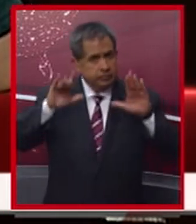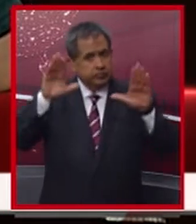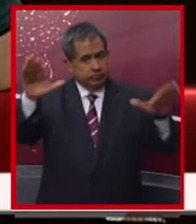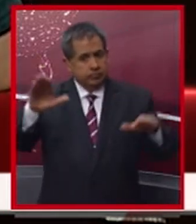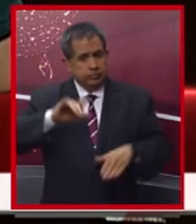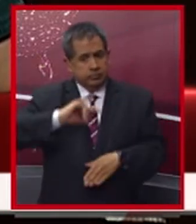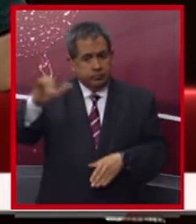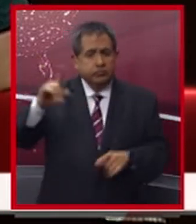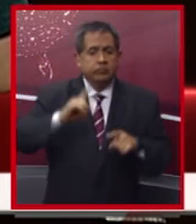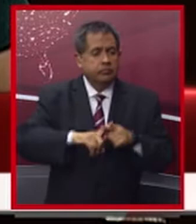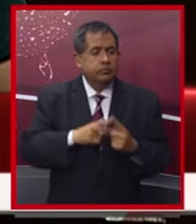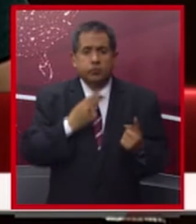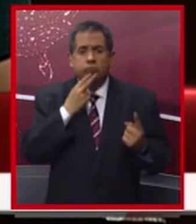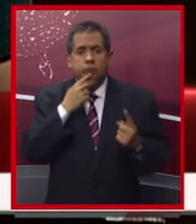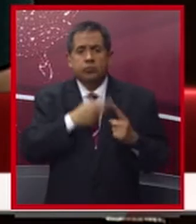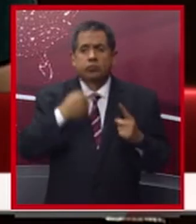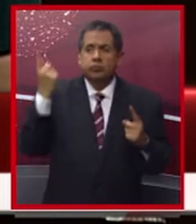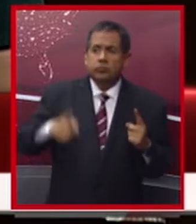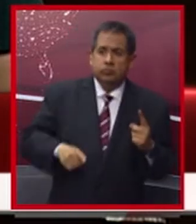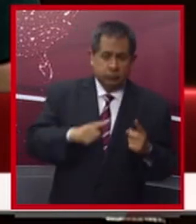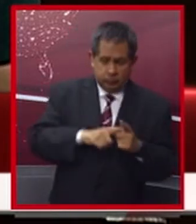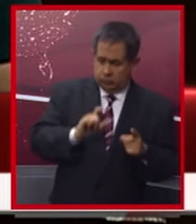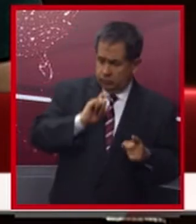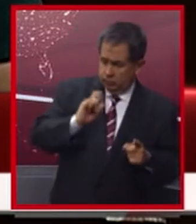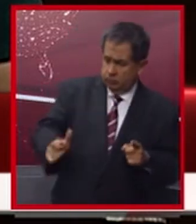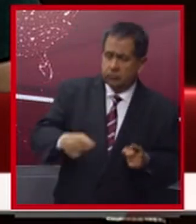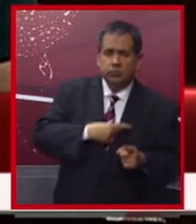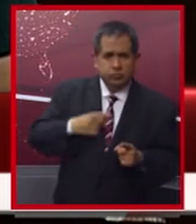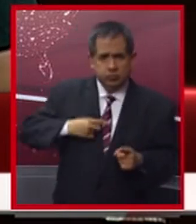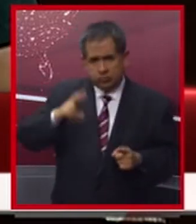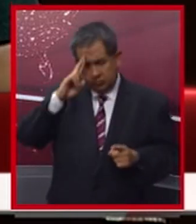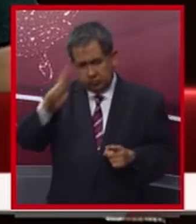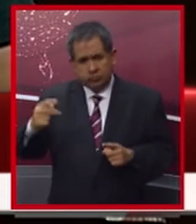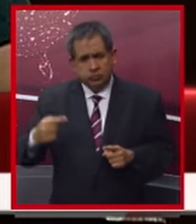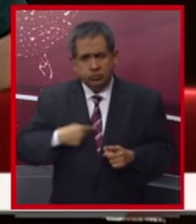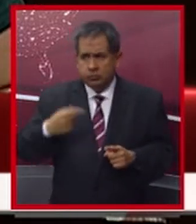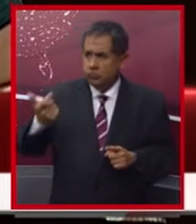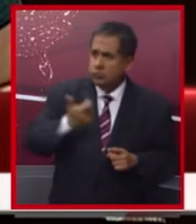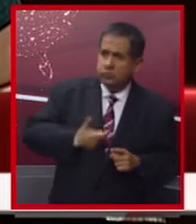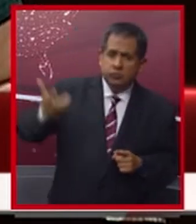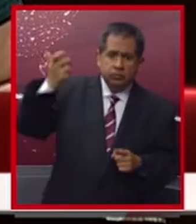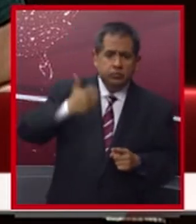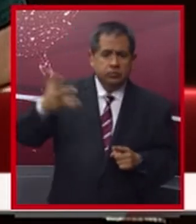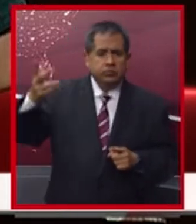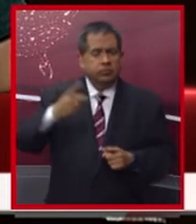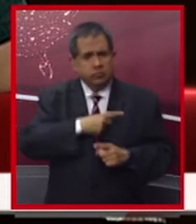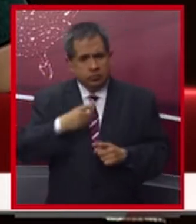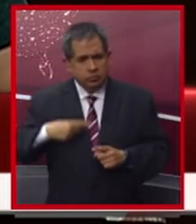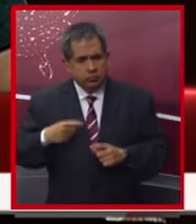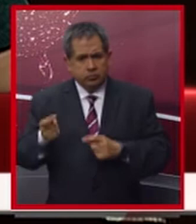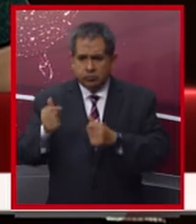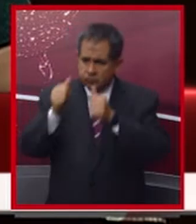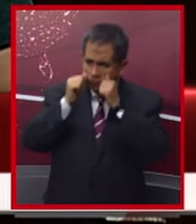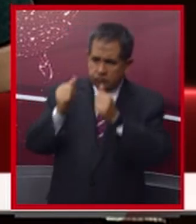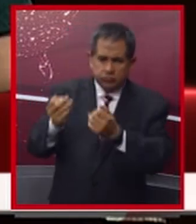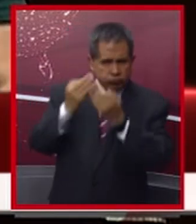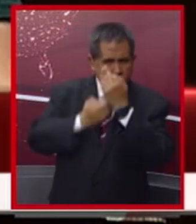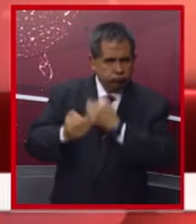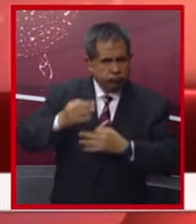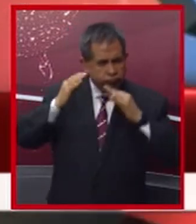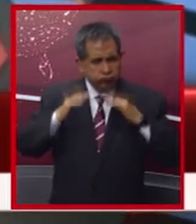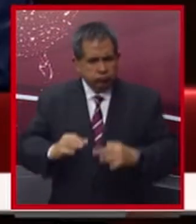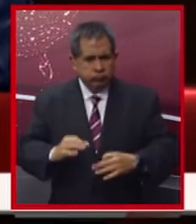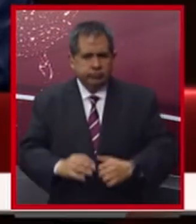mandan son los usuarios. Ellos pagan las tarifas exorbitantes para que mínimo tengan una atención